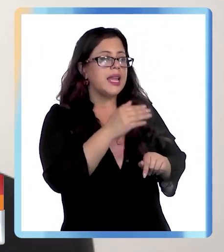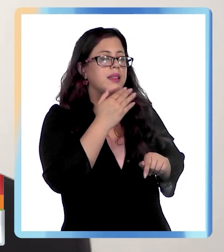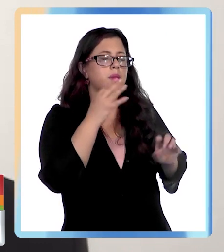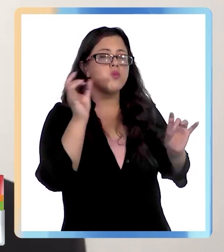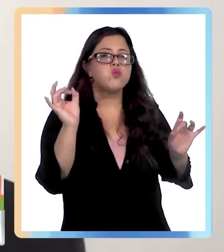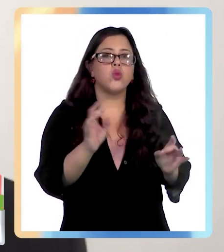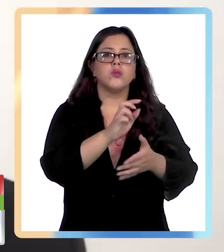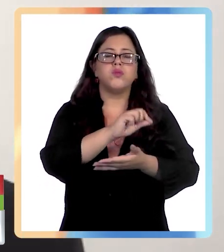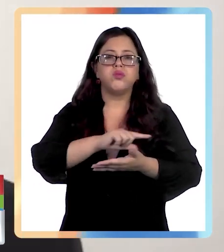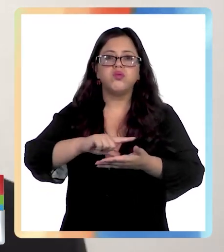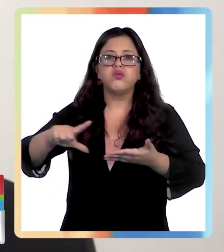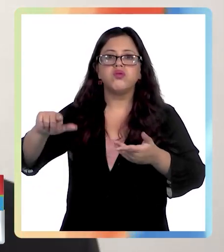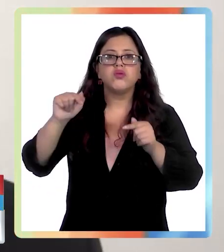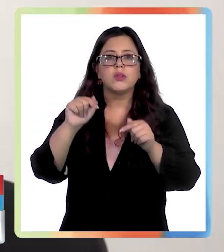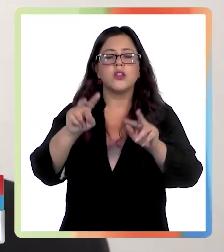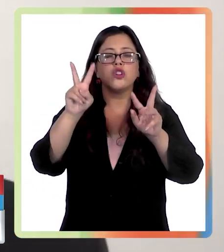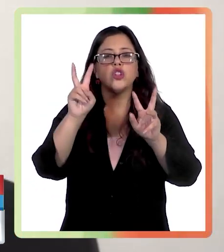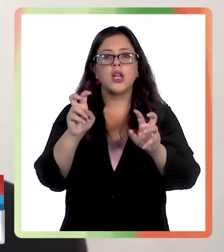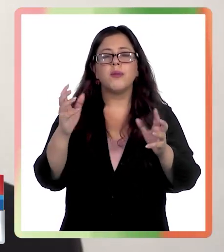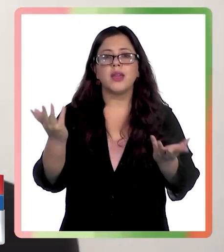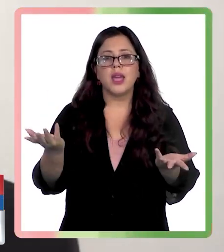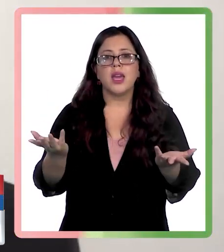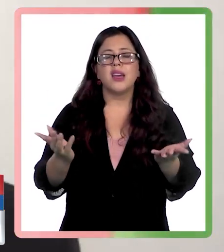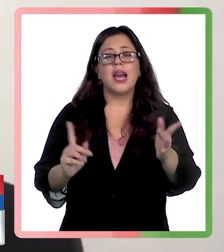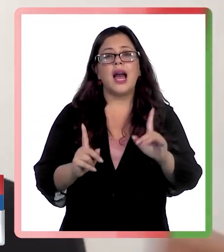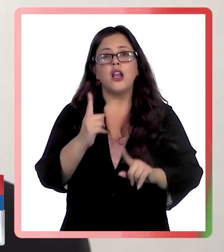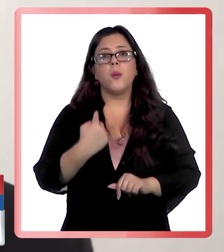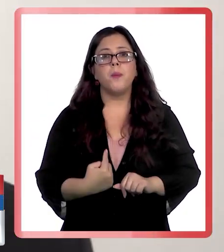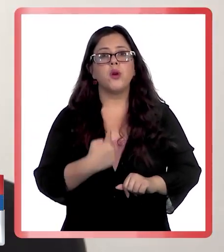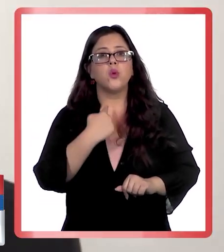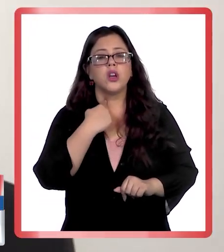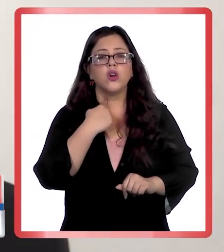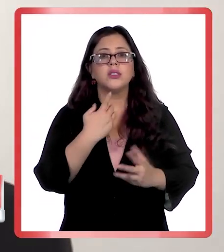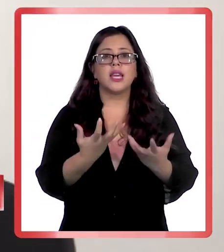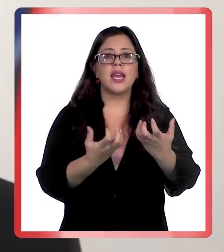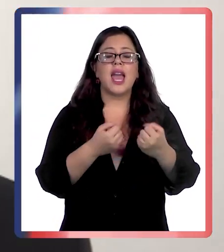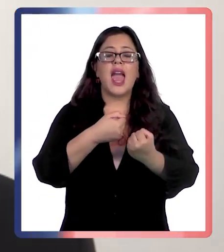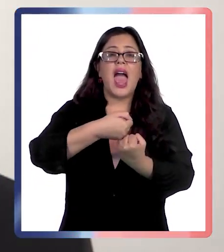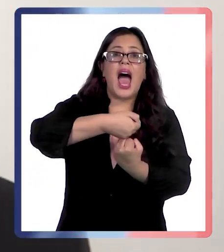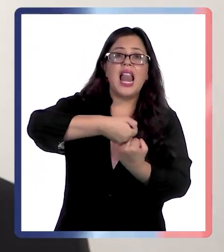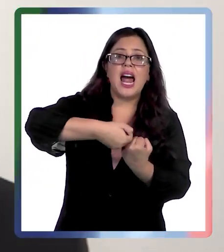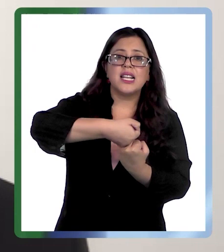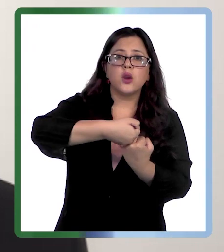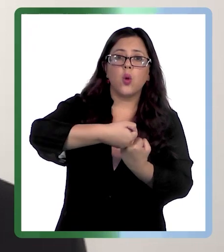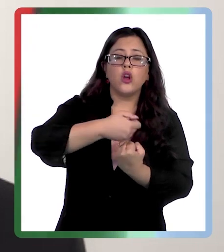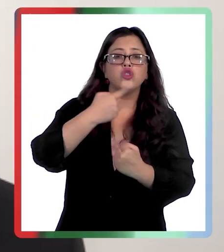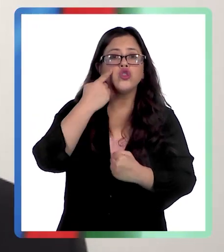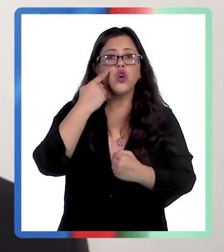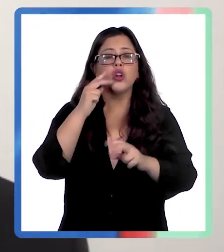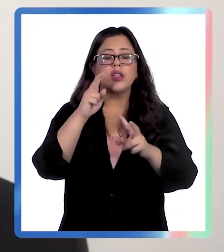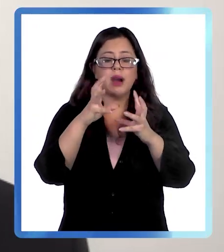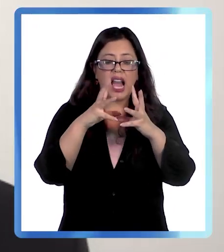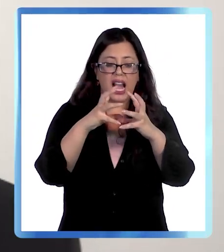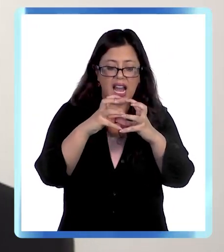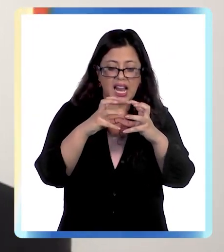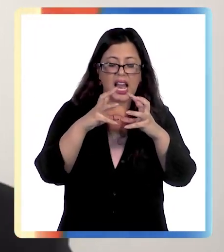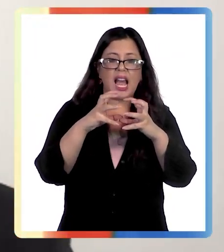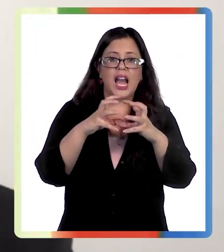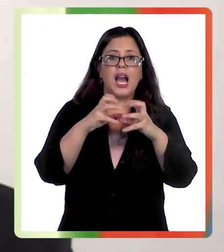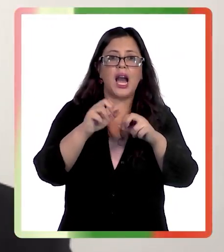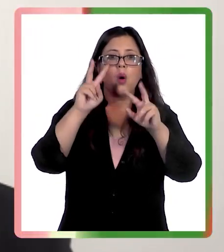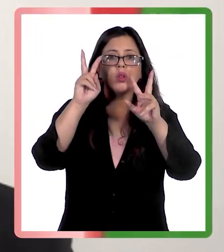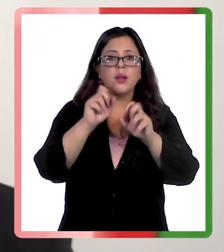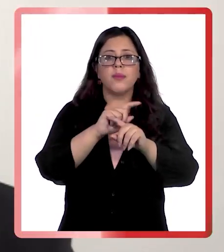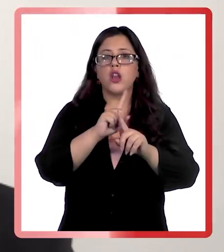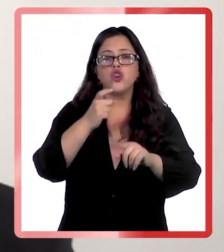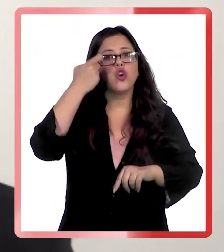Incluso un aumento en este bruxismo puede producir algo perjudicial a tu articulación porque recordemos que el bruxismo que es este